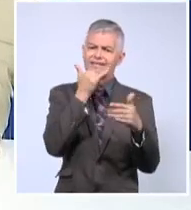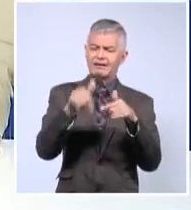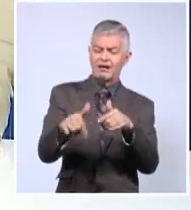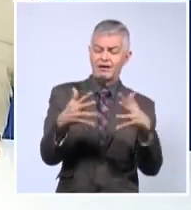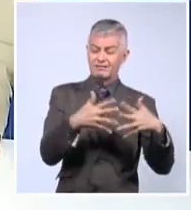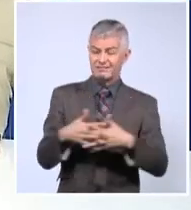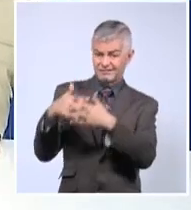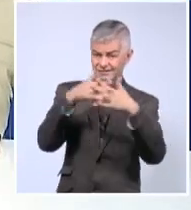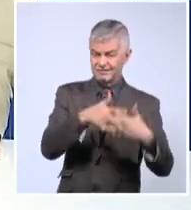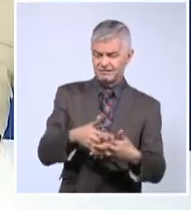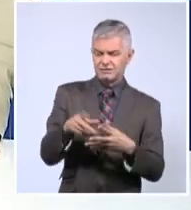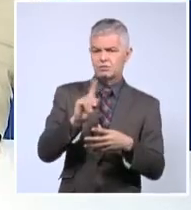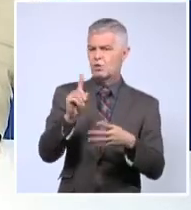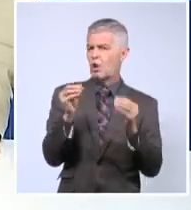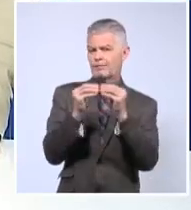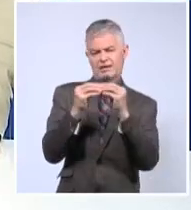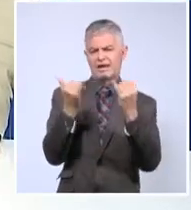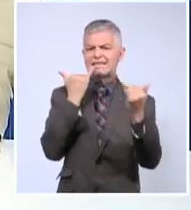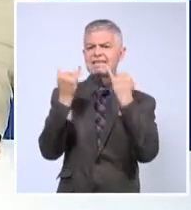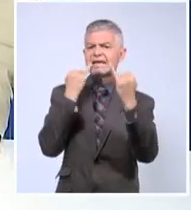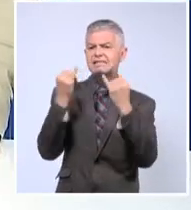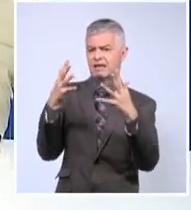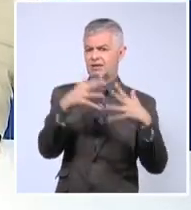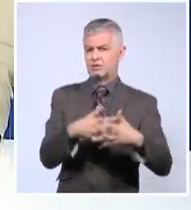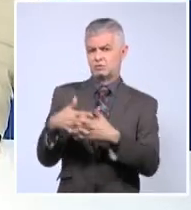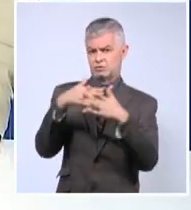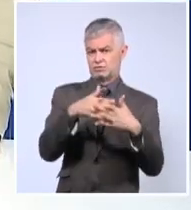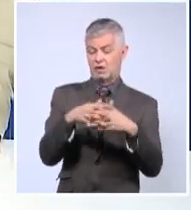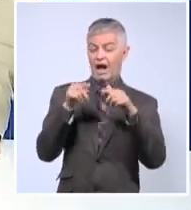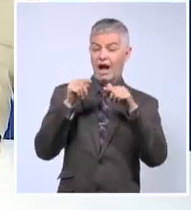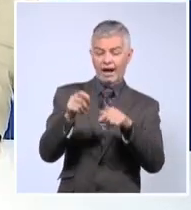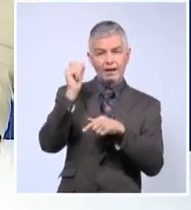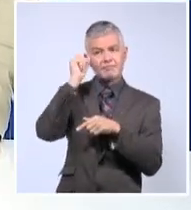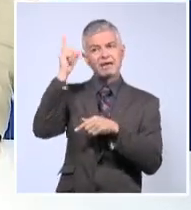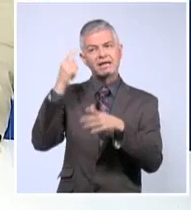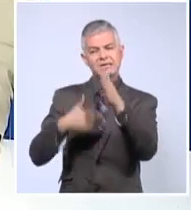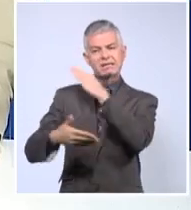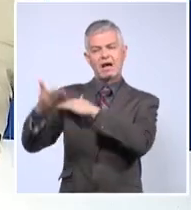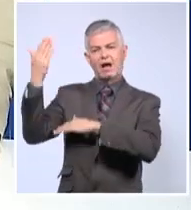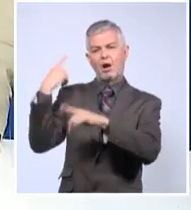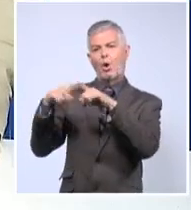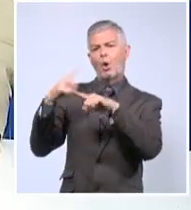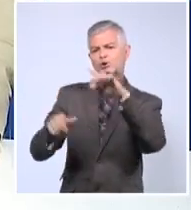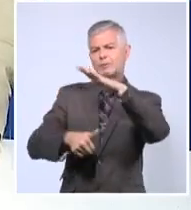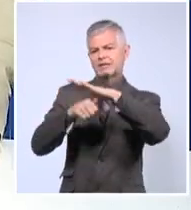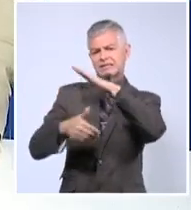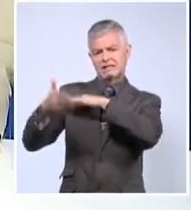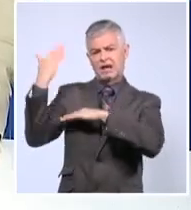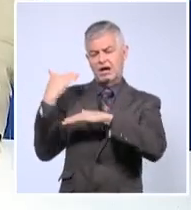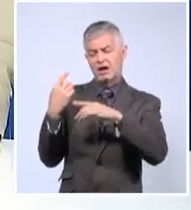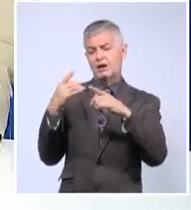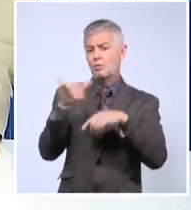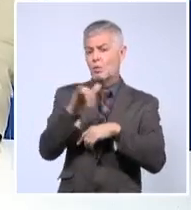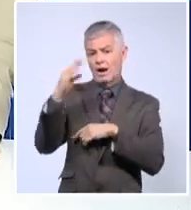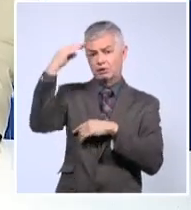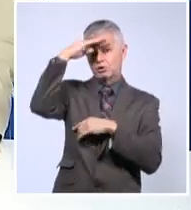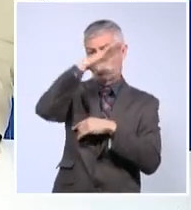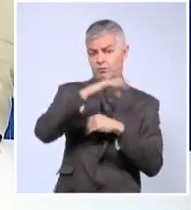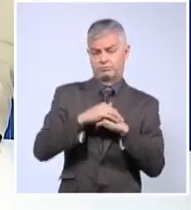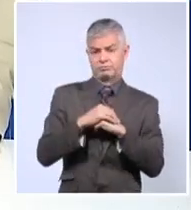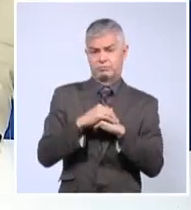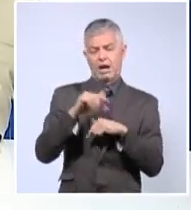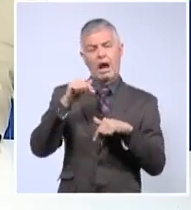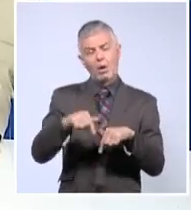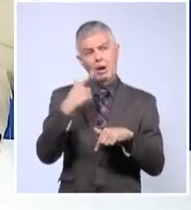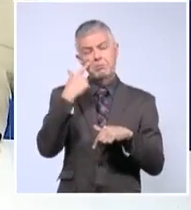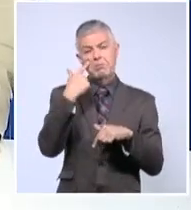estadounidenses, y ahí está la experiencia de Bush hijo y del propio Donald Trump. Por lo tanto, ahora se trata de mostrar una cara, vamos a